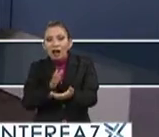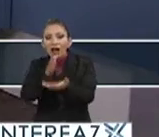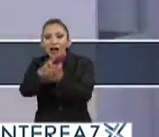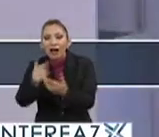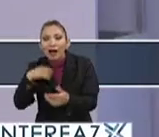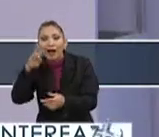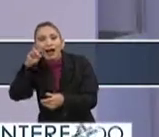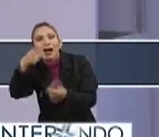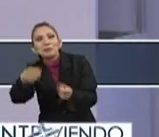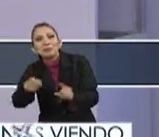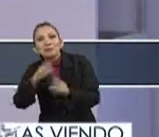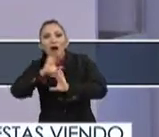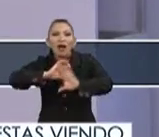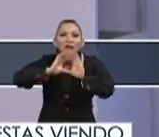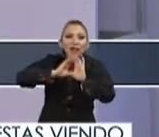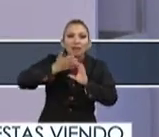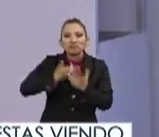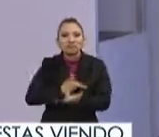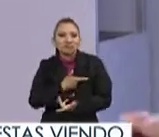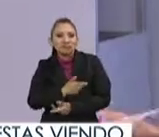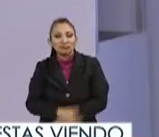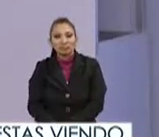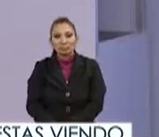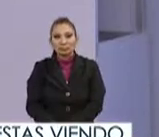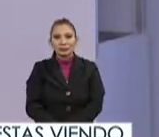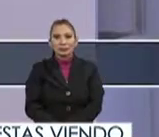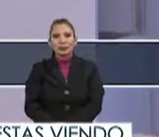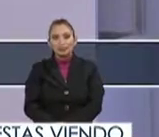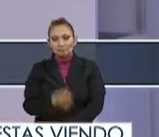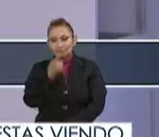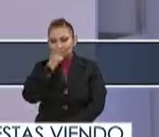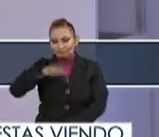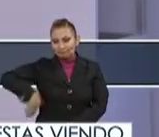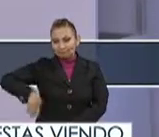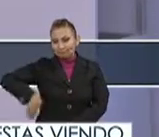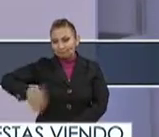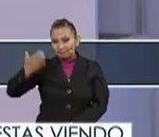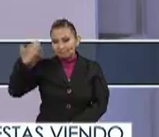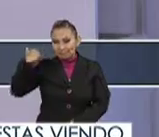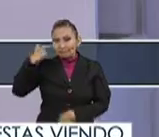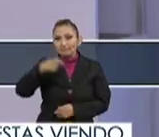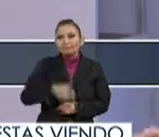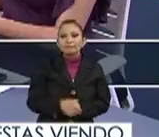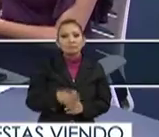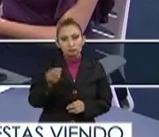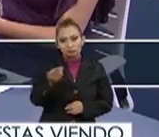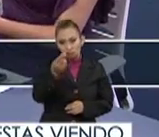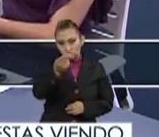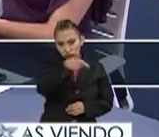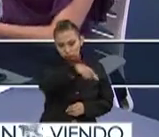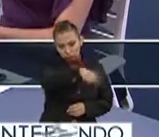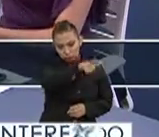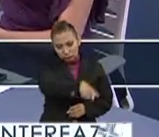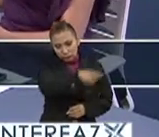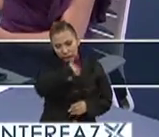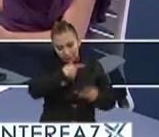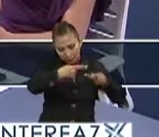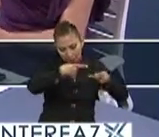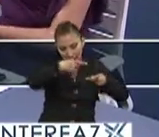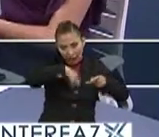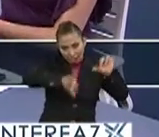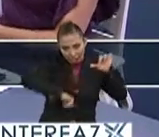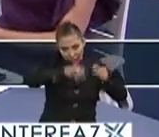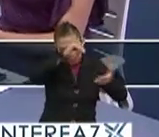de conciertos, ¿no? De propuestas musicales. Claro. Nos comentaba hace unos momentos que ustedes hacen la